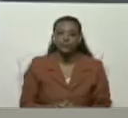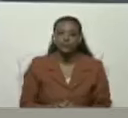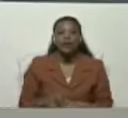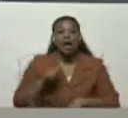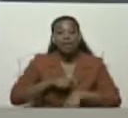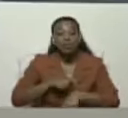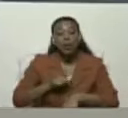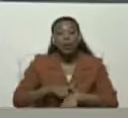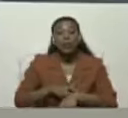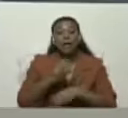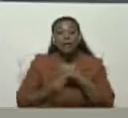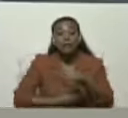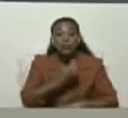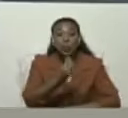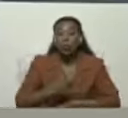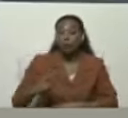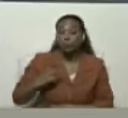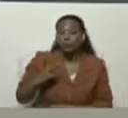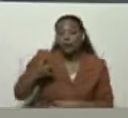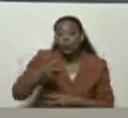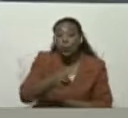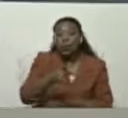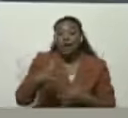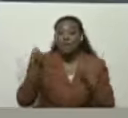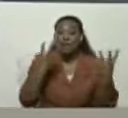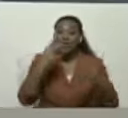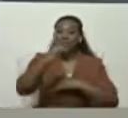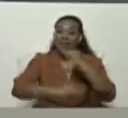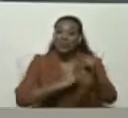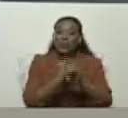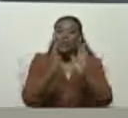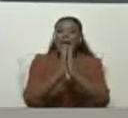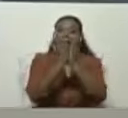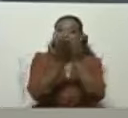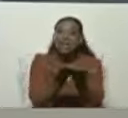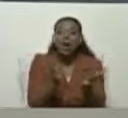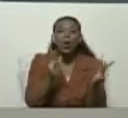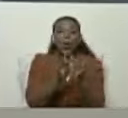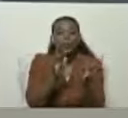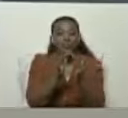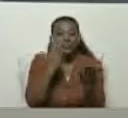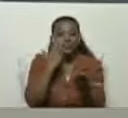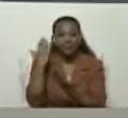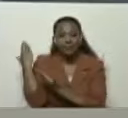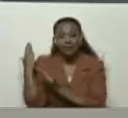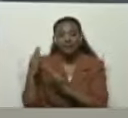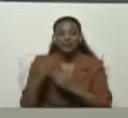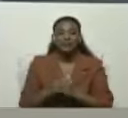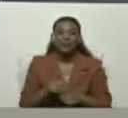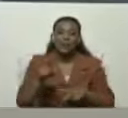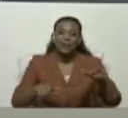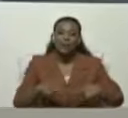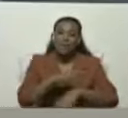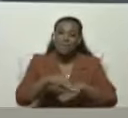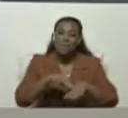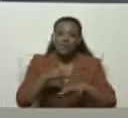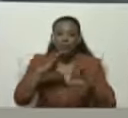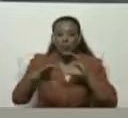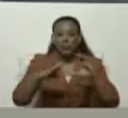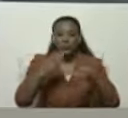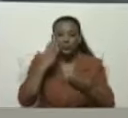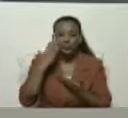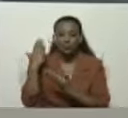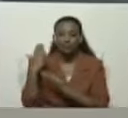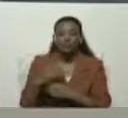Y a esta hora se realiza el acto inaugural de la Feria Internacional del Libro. Nos enlazamos de inmediato. Escuchemos palabras del ministro del Poder Popular para la